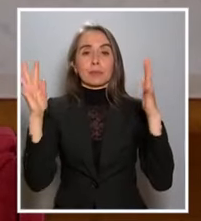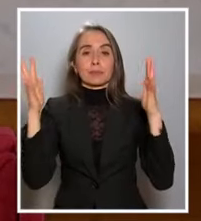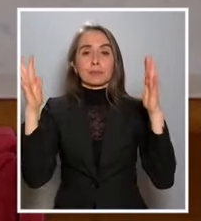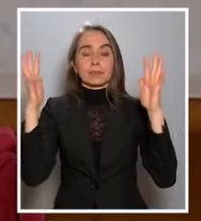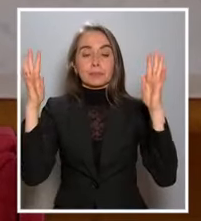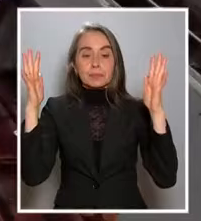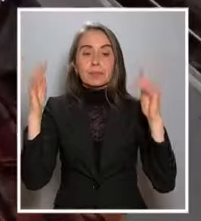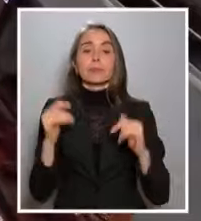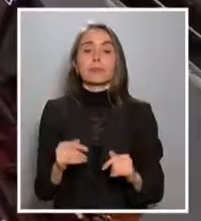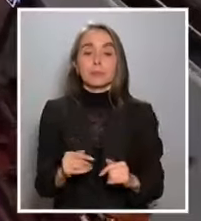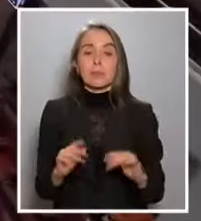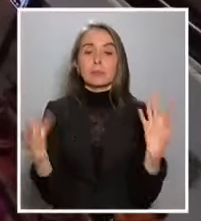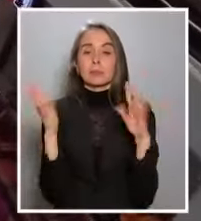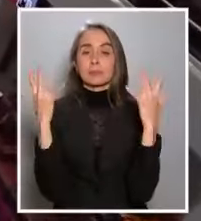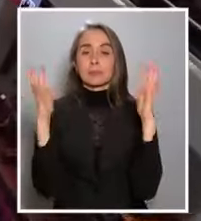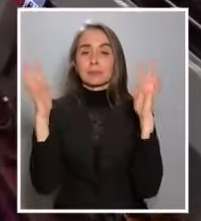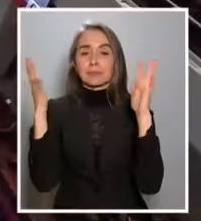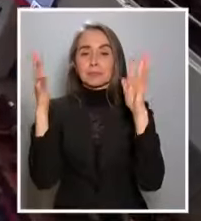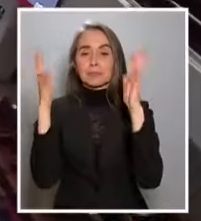Para ello,